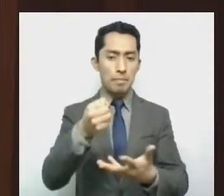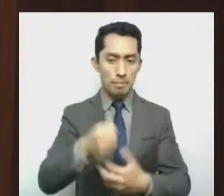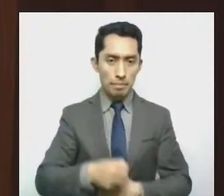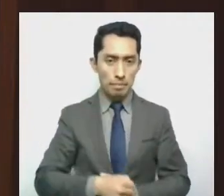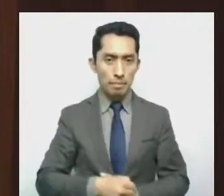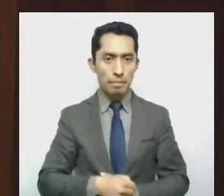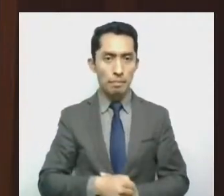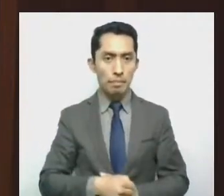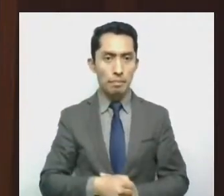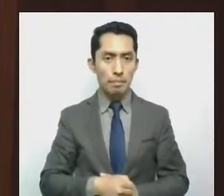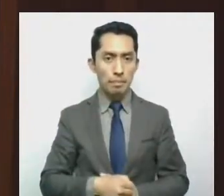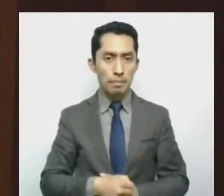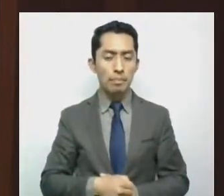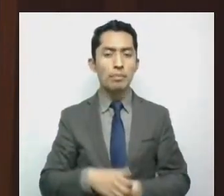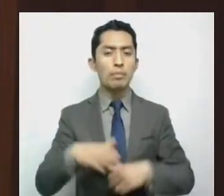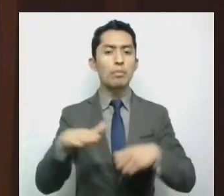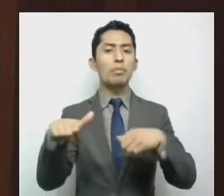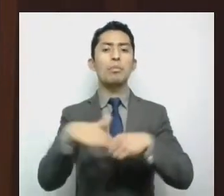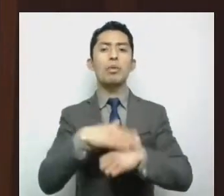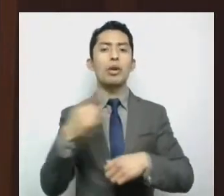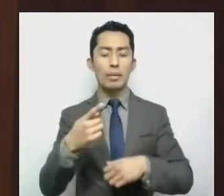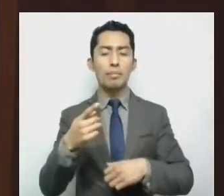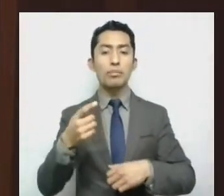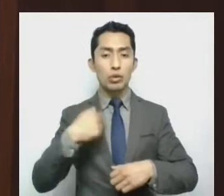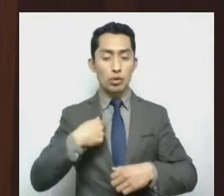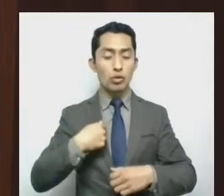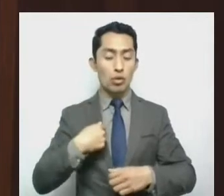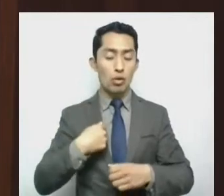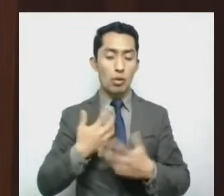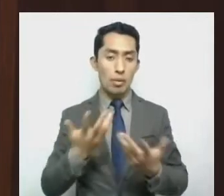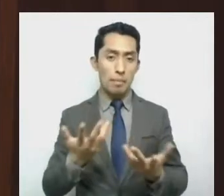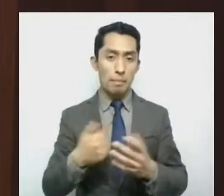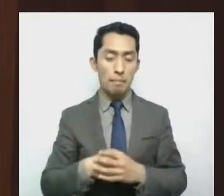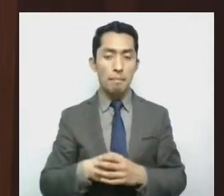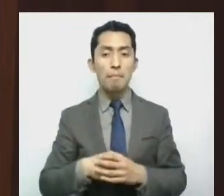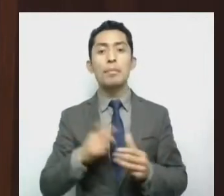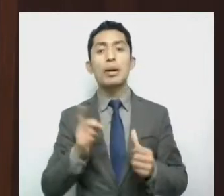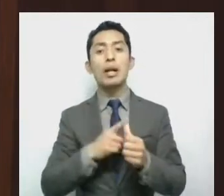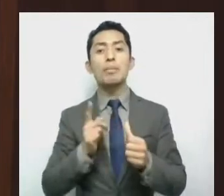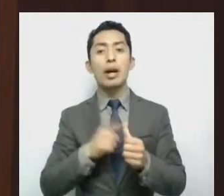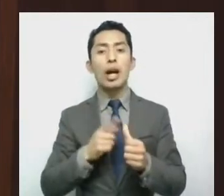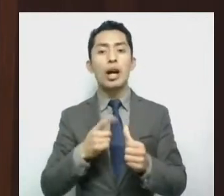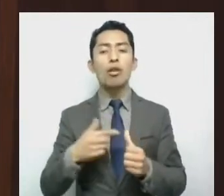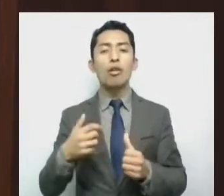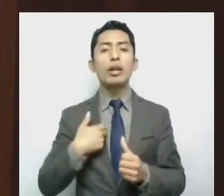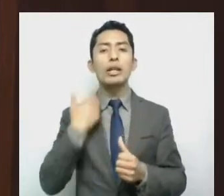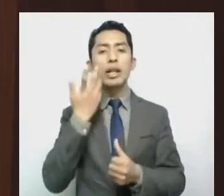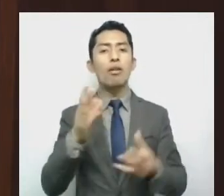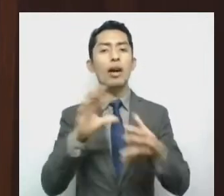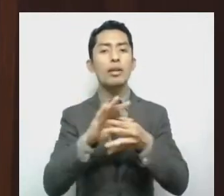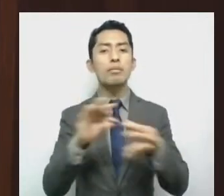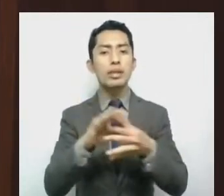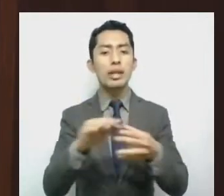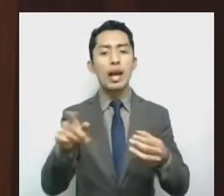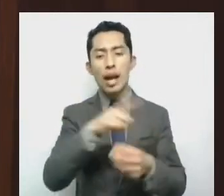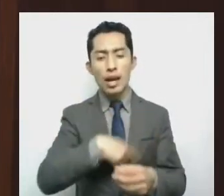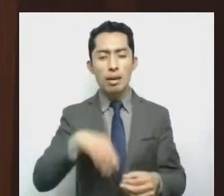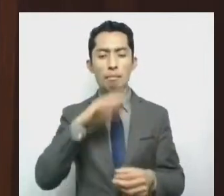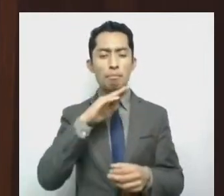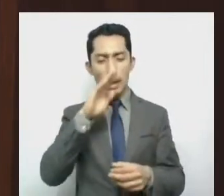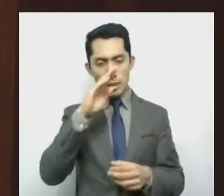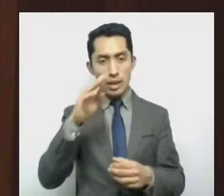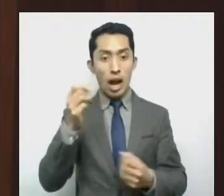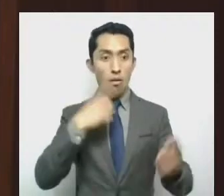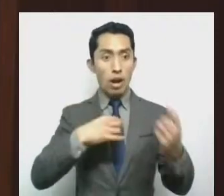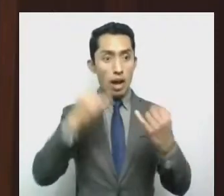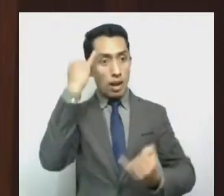En principio, yo quisiera que vayamos rompiendo, que vayamos acabando con mitos, compañeras y compañeros.